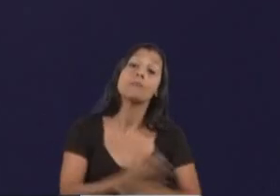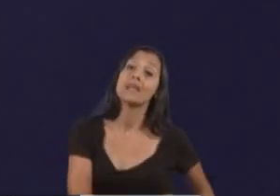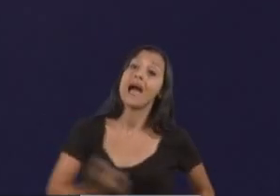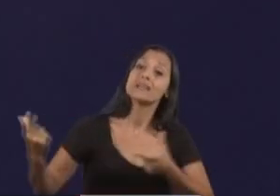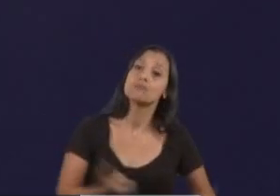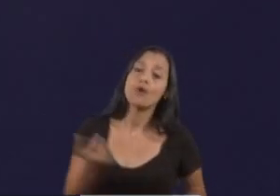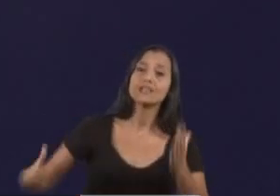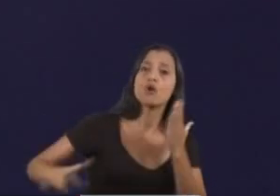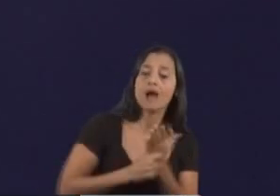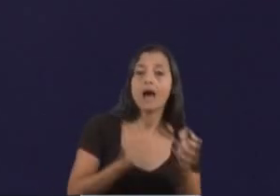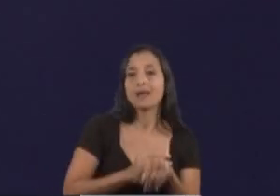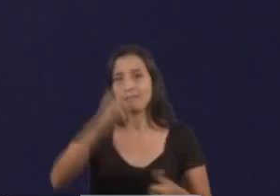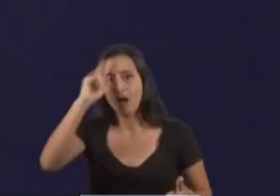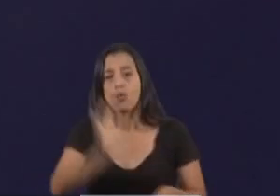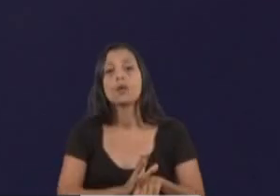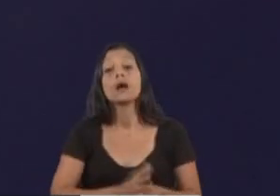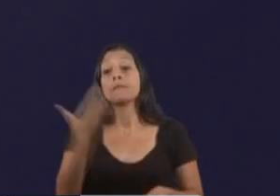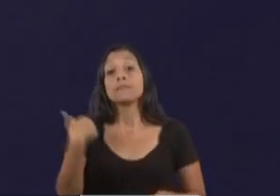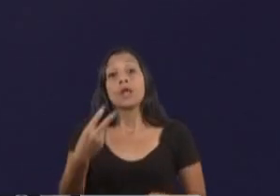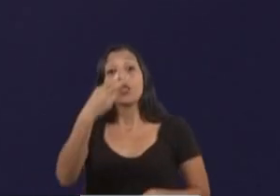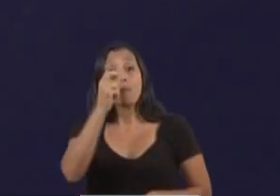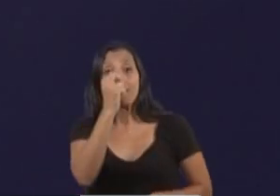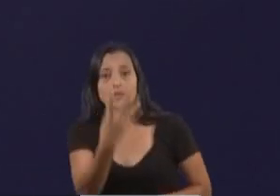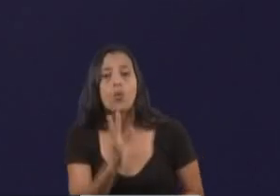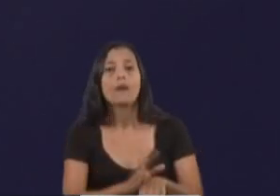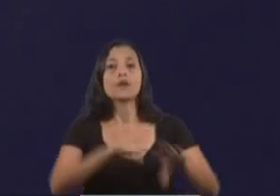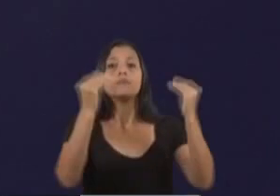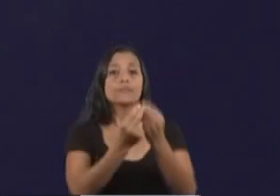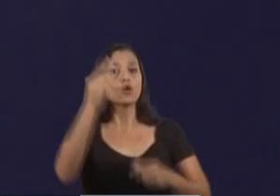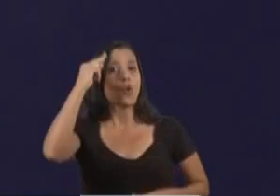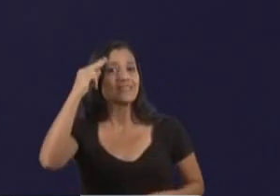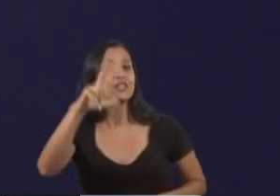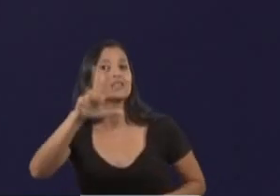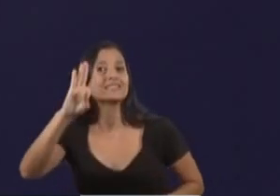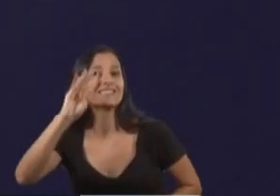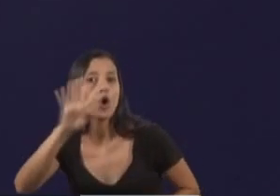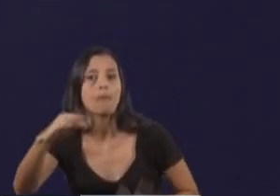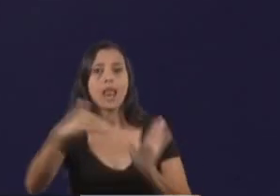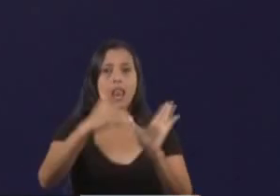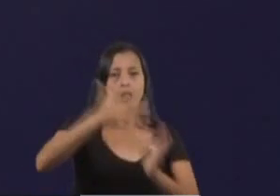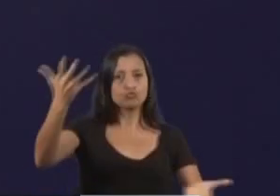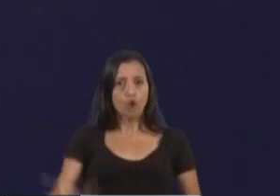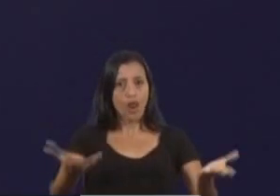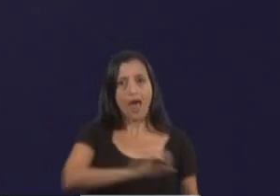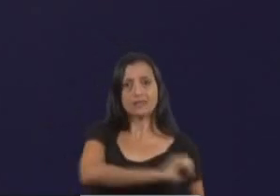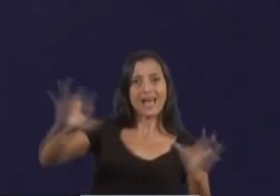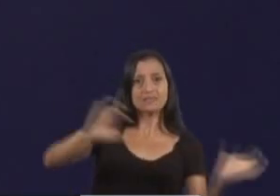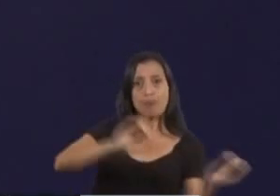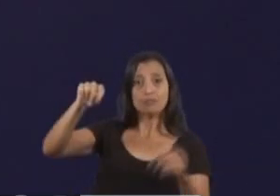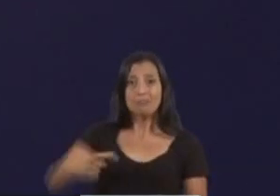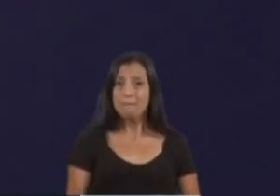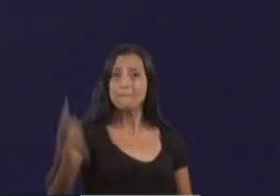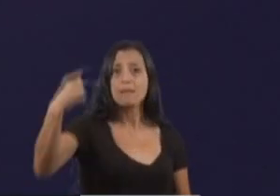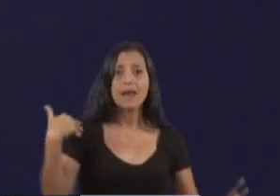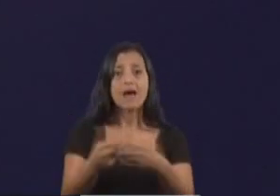carne vacuna, luego de superar en 2024 las 935.000 toneladas exportadas. Es la primera vez en